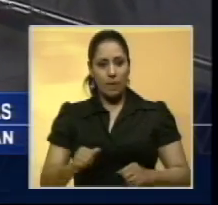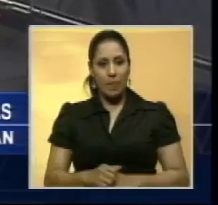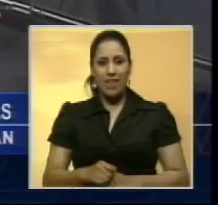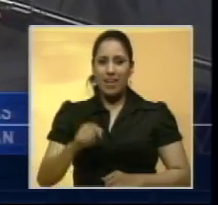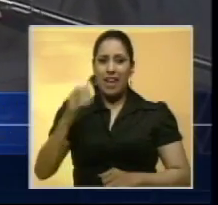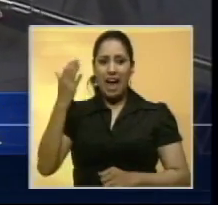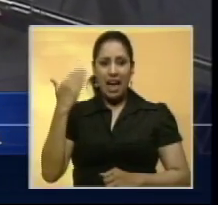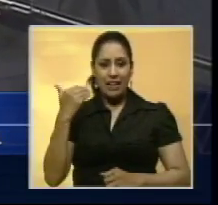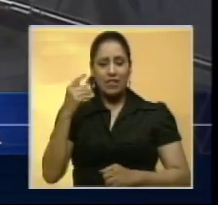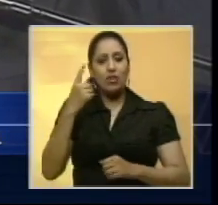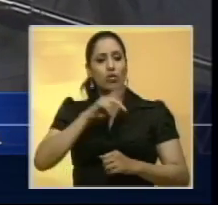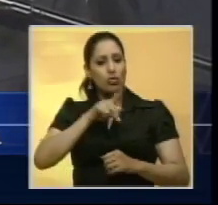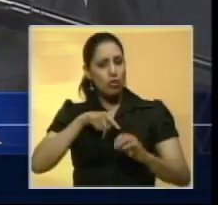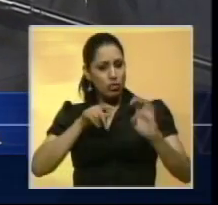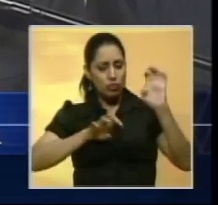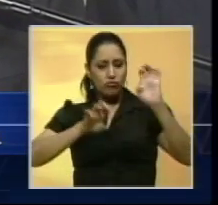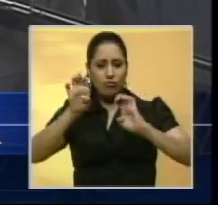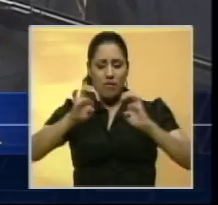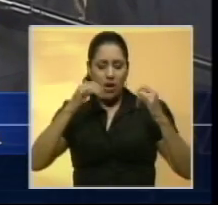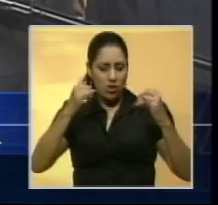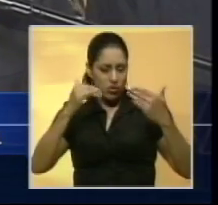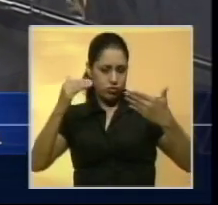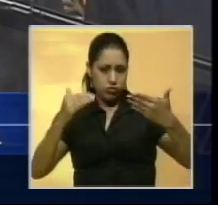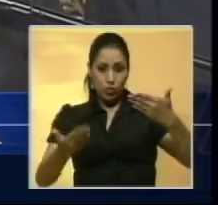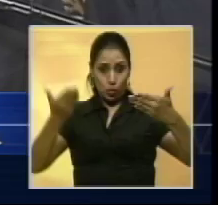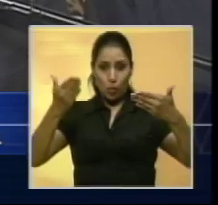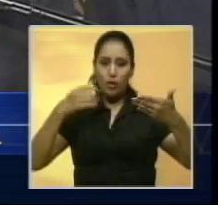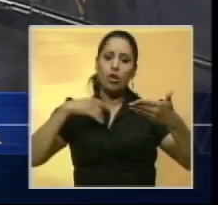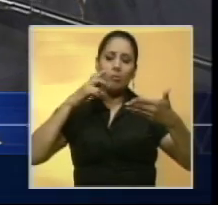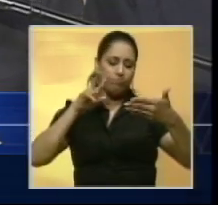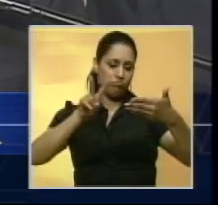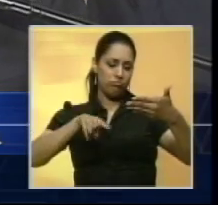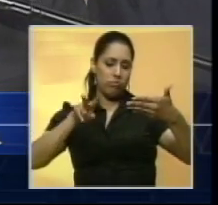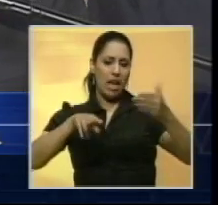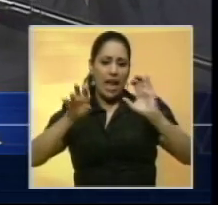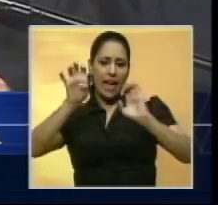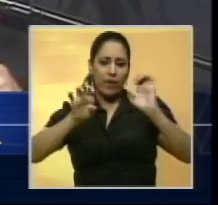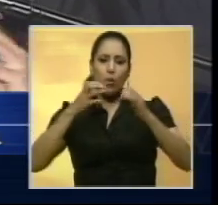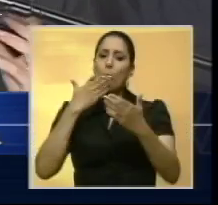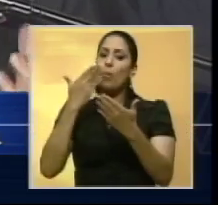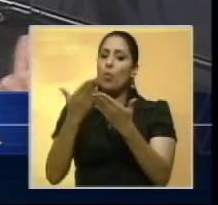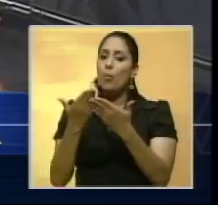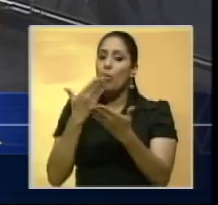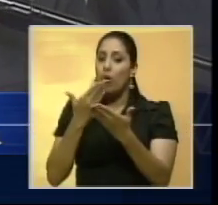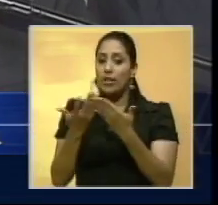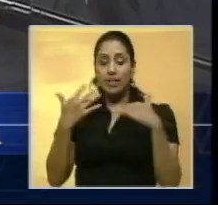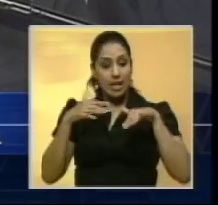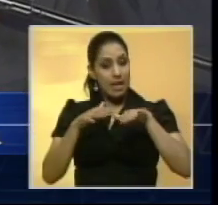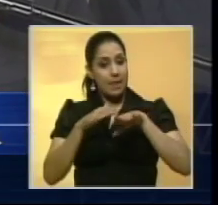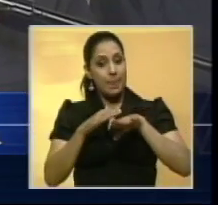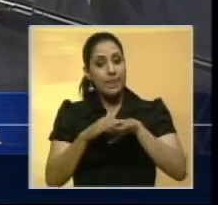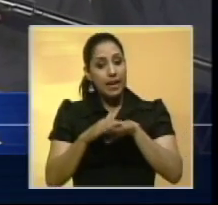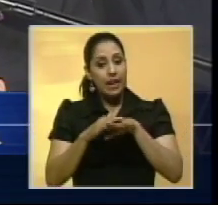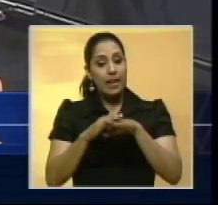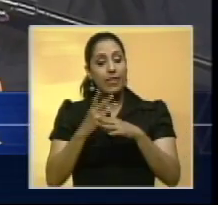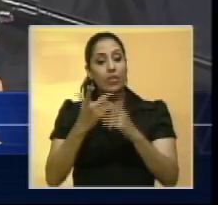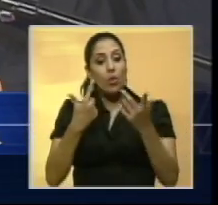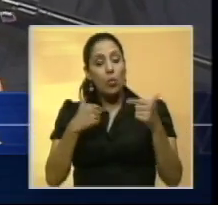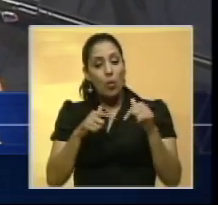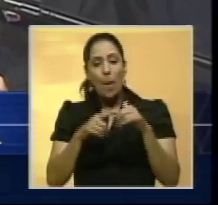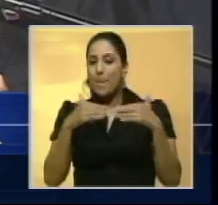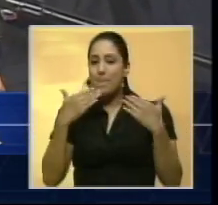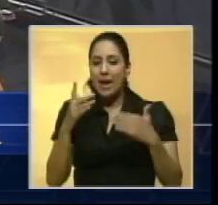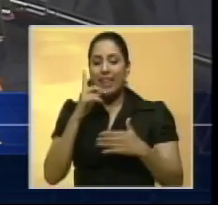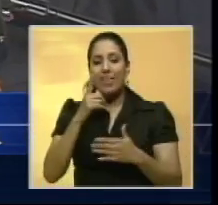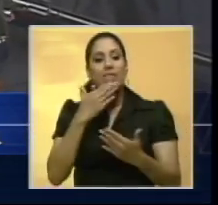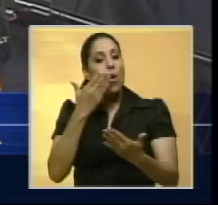tarifas serán estudiadas rigurosamente, las propuestas que se vienen realizando, la integralidad del sector para que